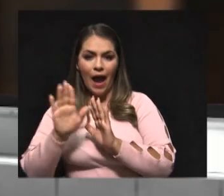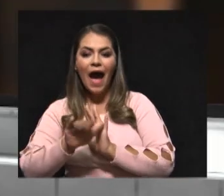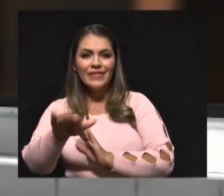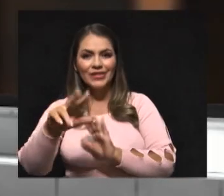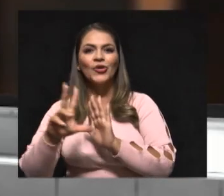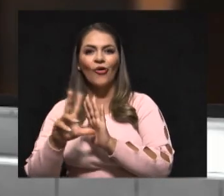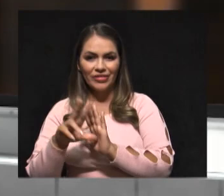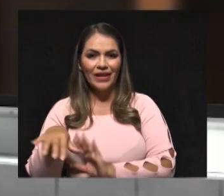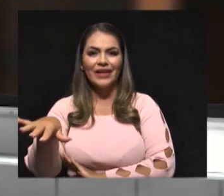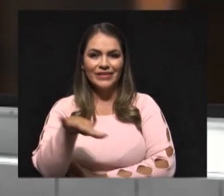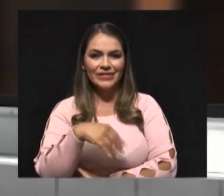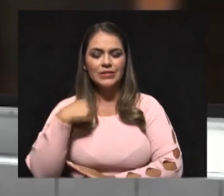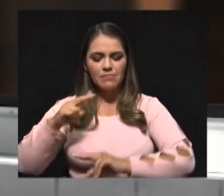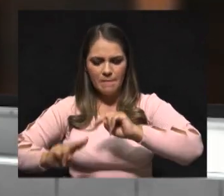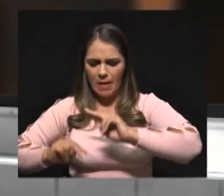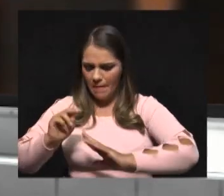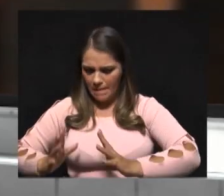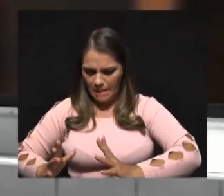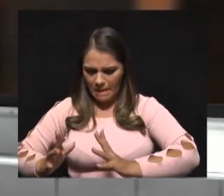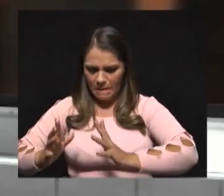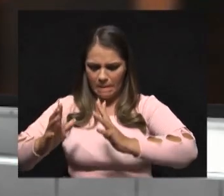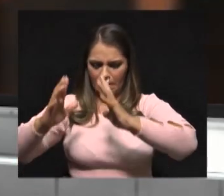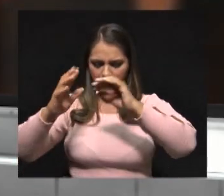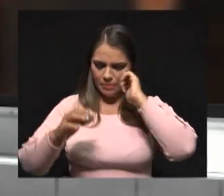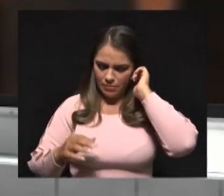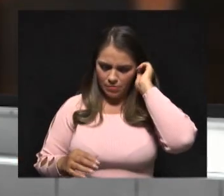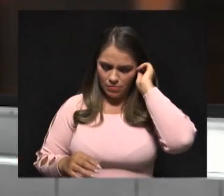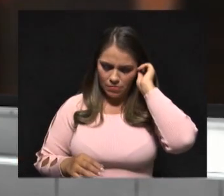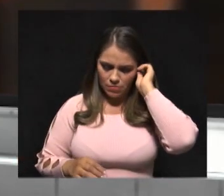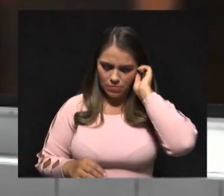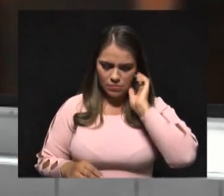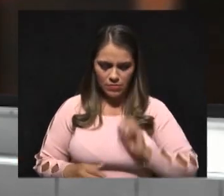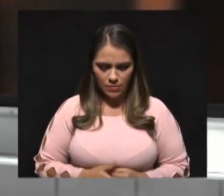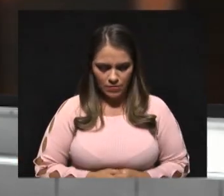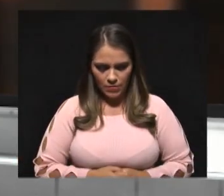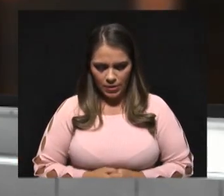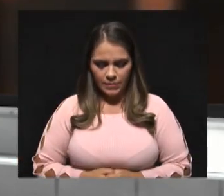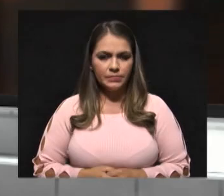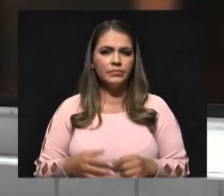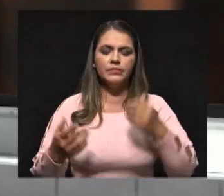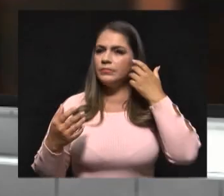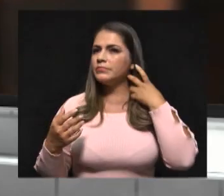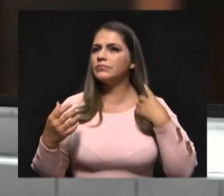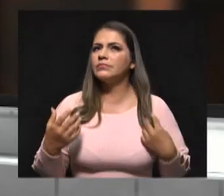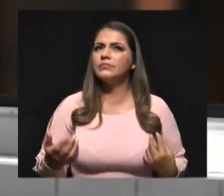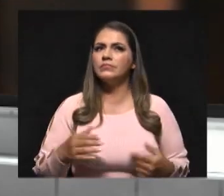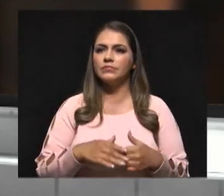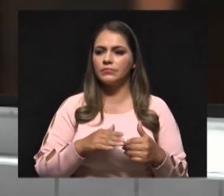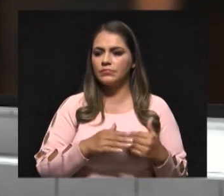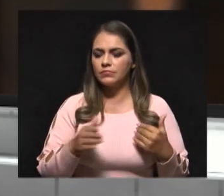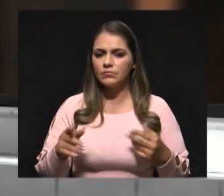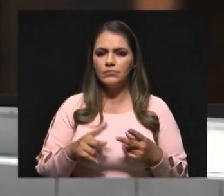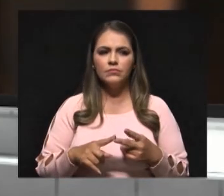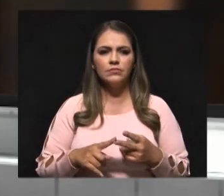ande se empieza a desarrollar su potencial lo que hablábamos ahorita de ser un municipio que está de la mano del otro municipio que tiene una